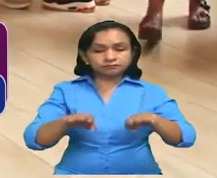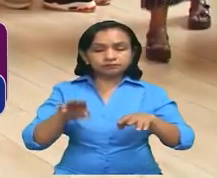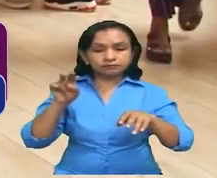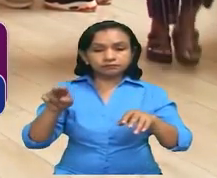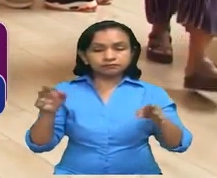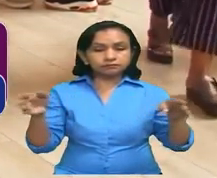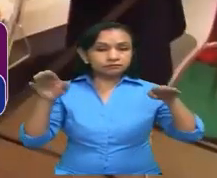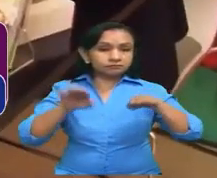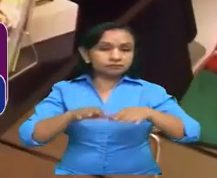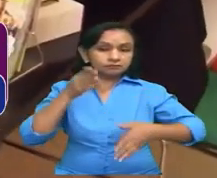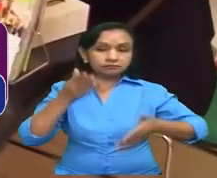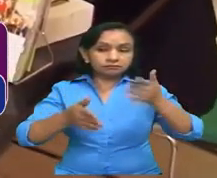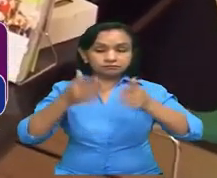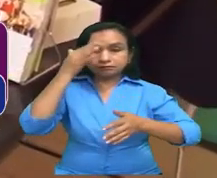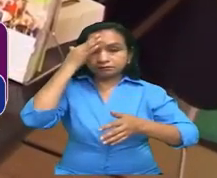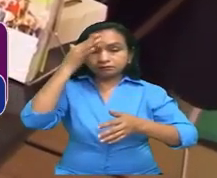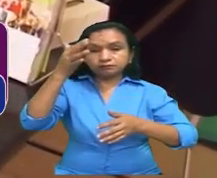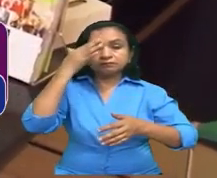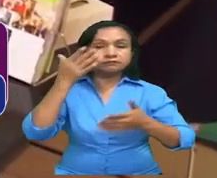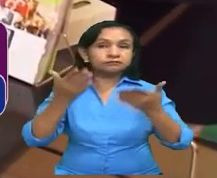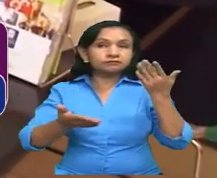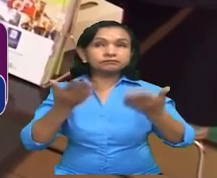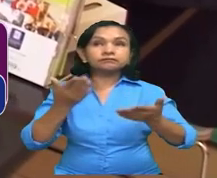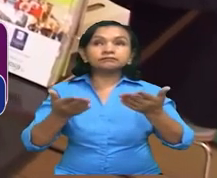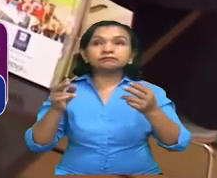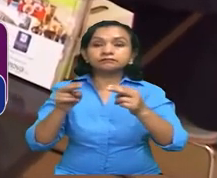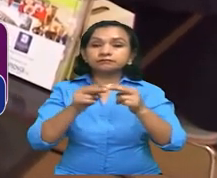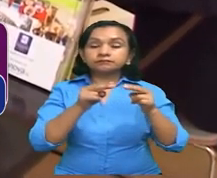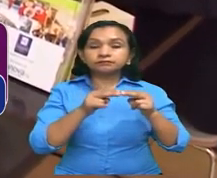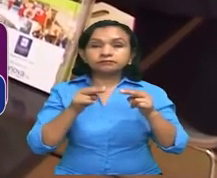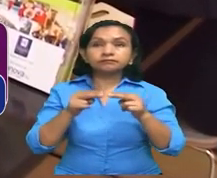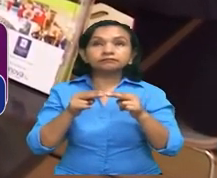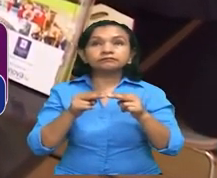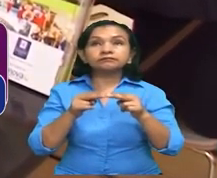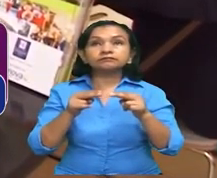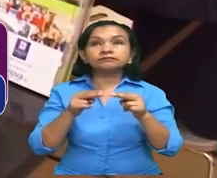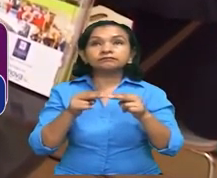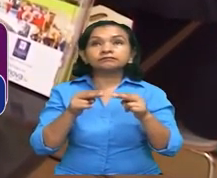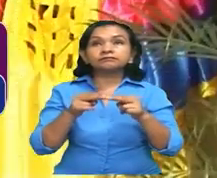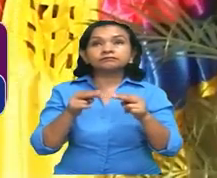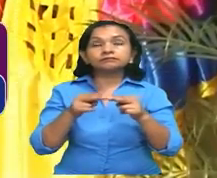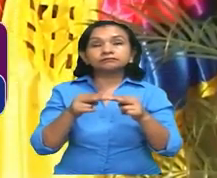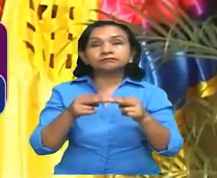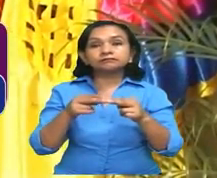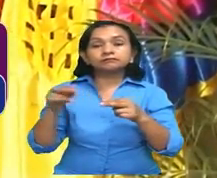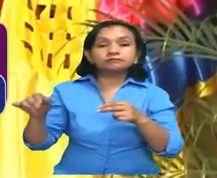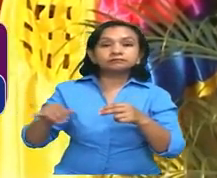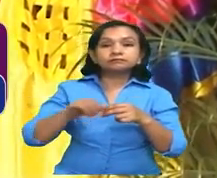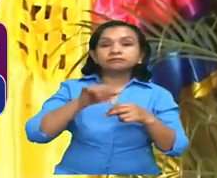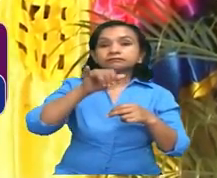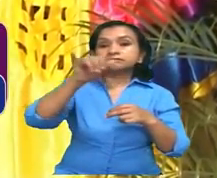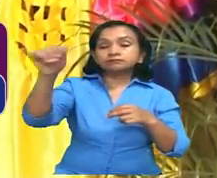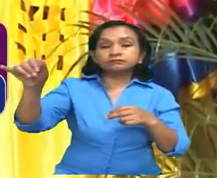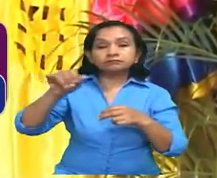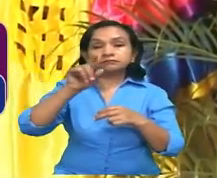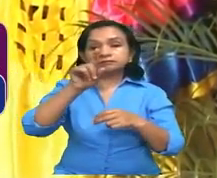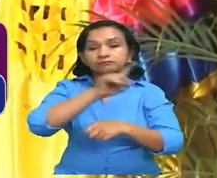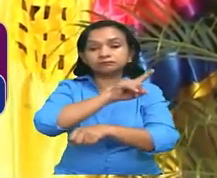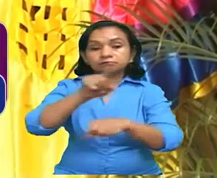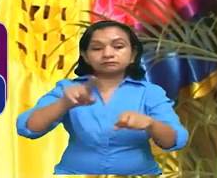empresa, más o menos para noviembre van a tener inaugurada esta nueva ruta, ¿no? Así anunciaron que a mediados o finales de noviembre van a